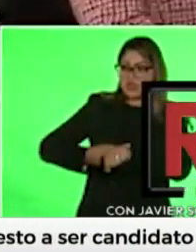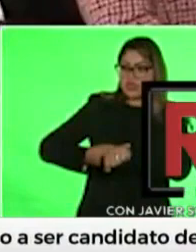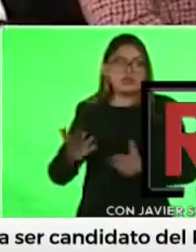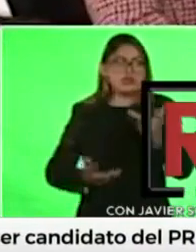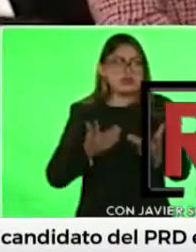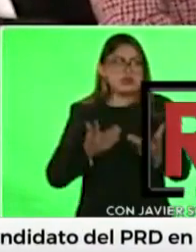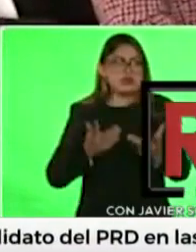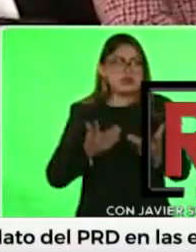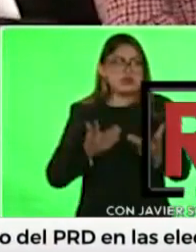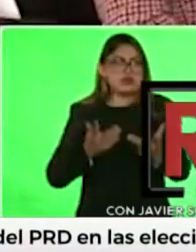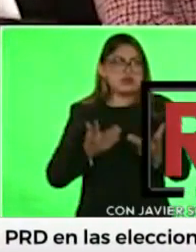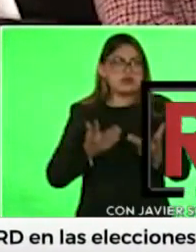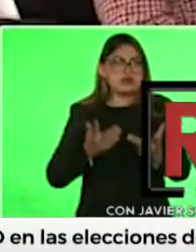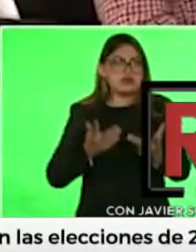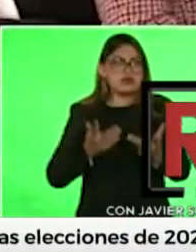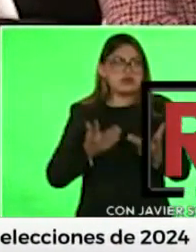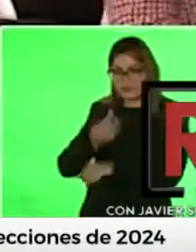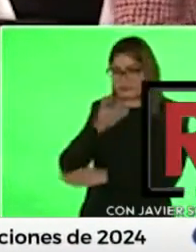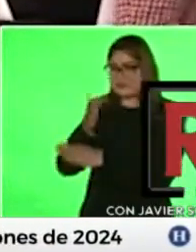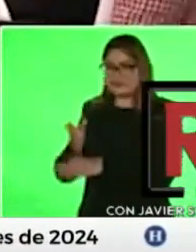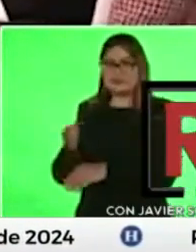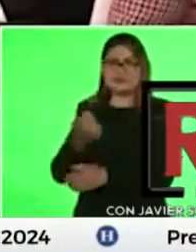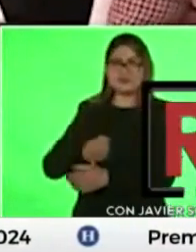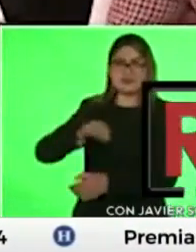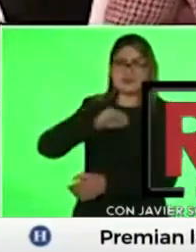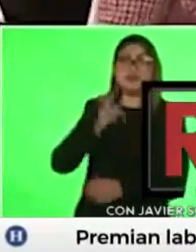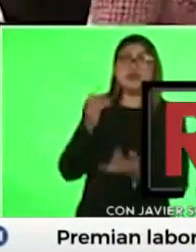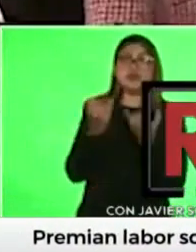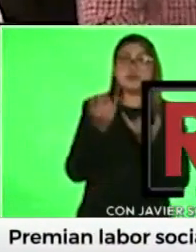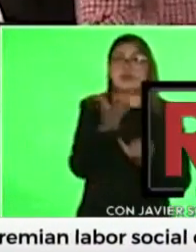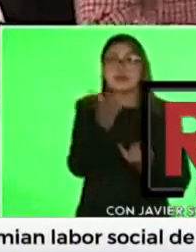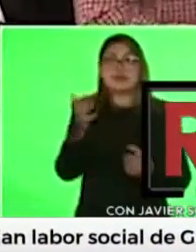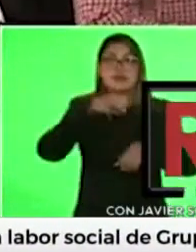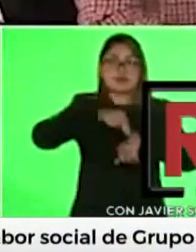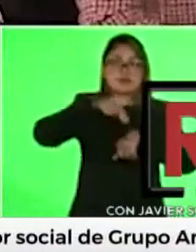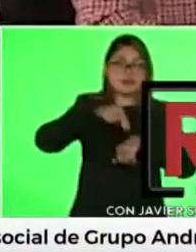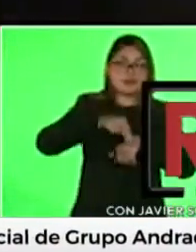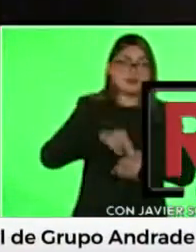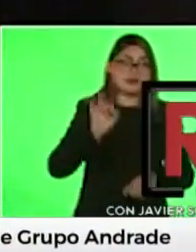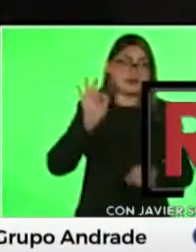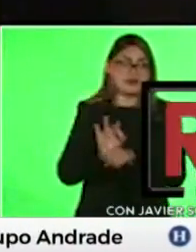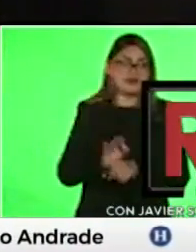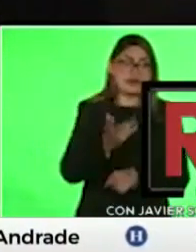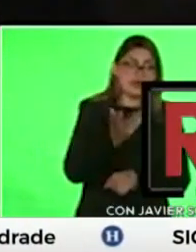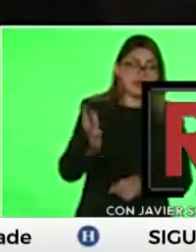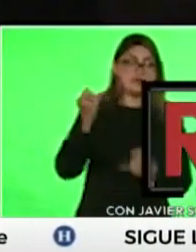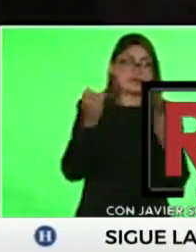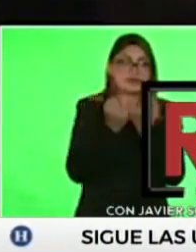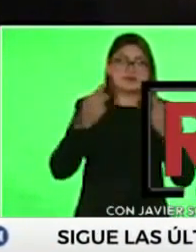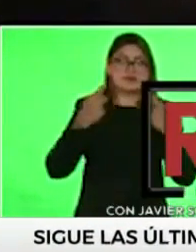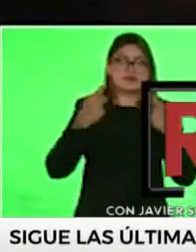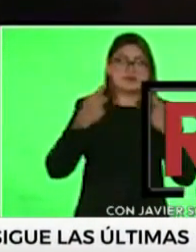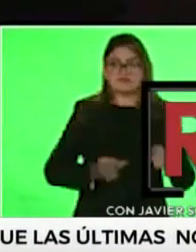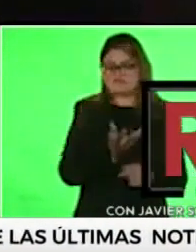se quieran, para cualquier propósito que esta vaya a ser, bajar a los acentos, bajar a las particularidades, a